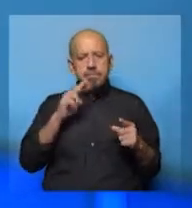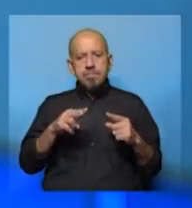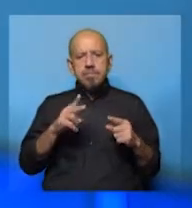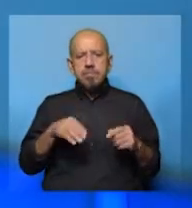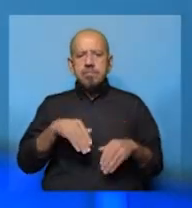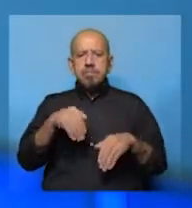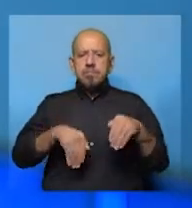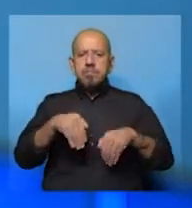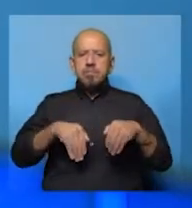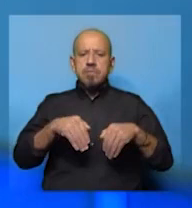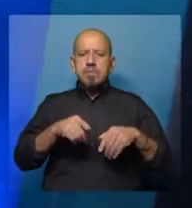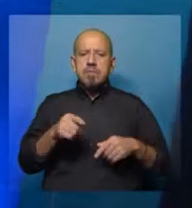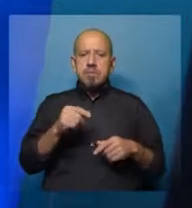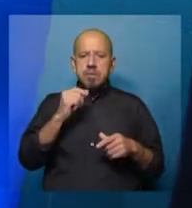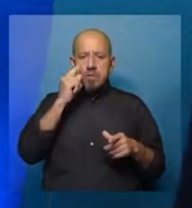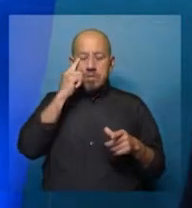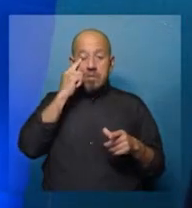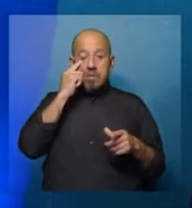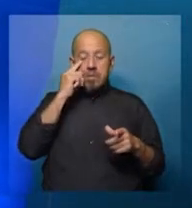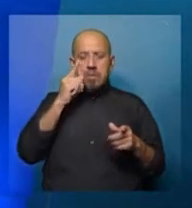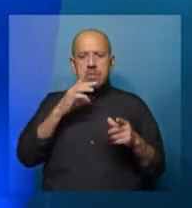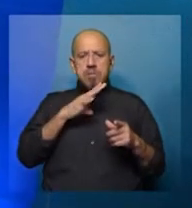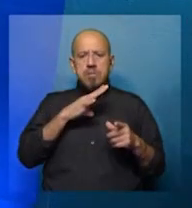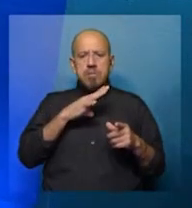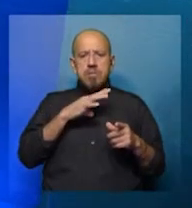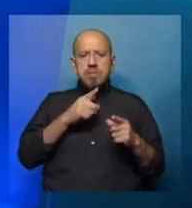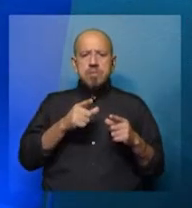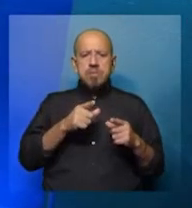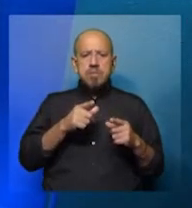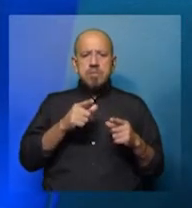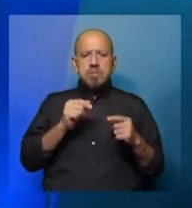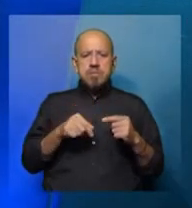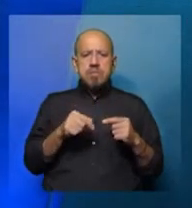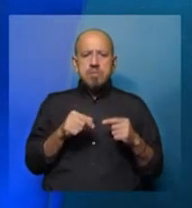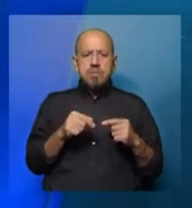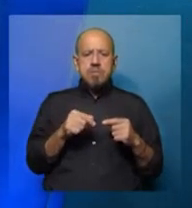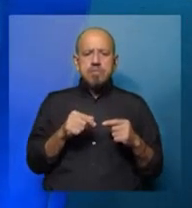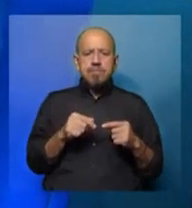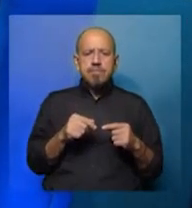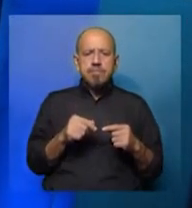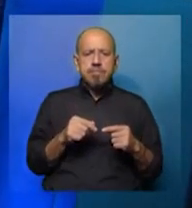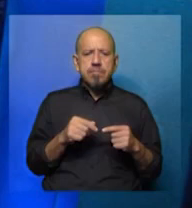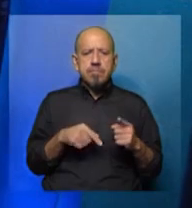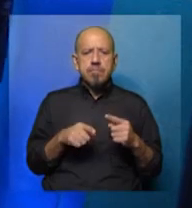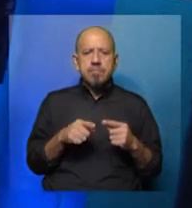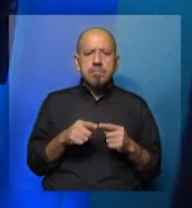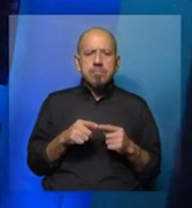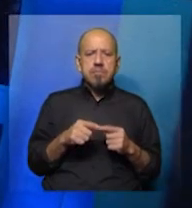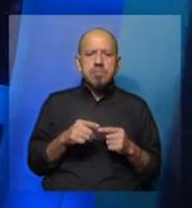electoral ustedes recordarán inclusive había alguien que tenía un programa acá en tv ciudad escaglia